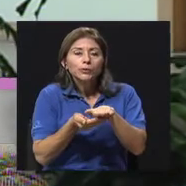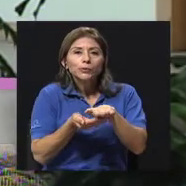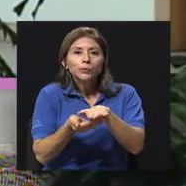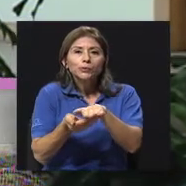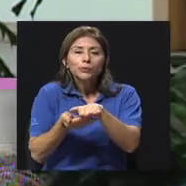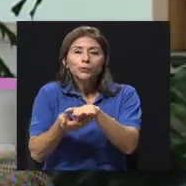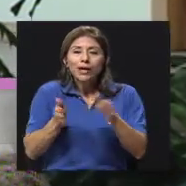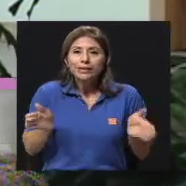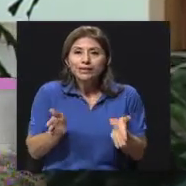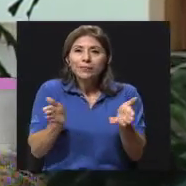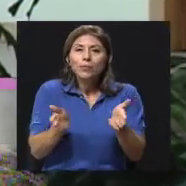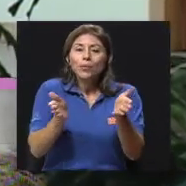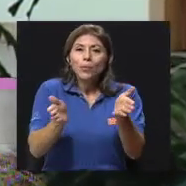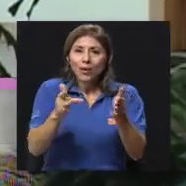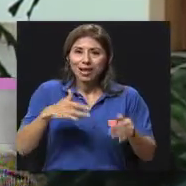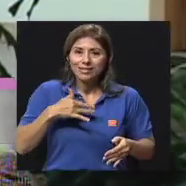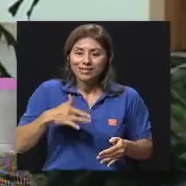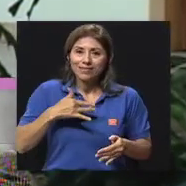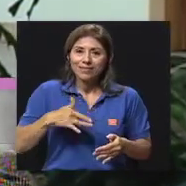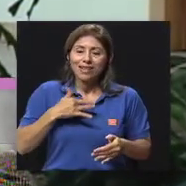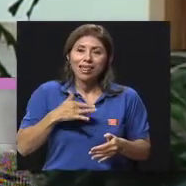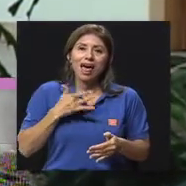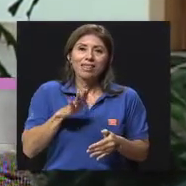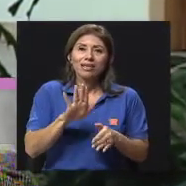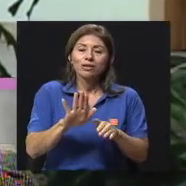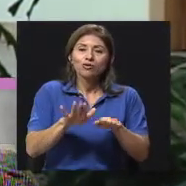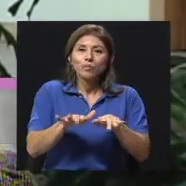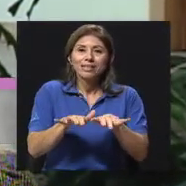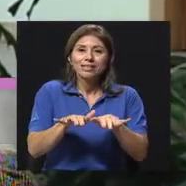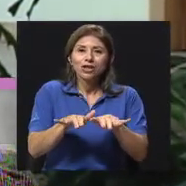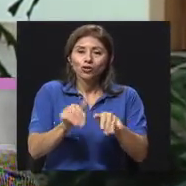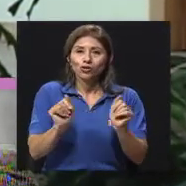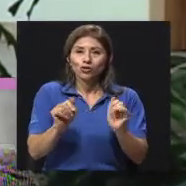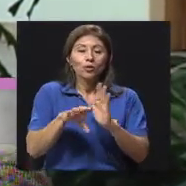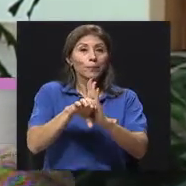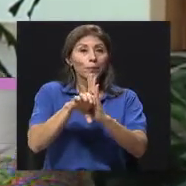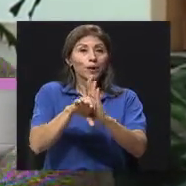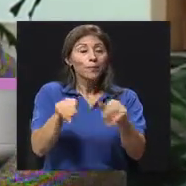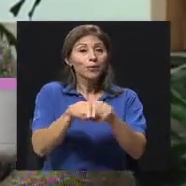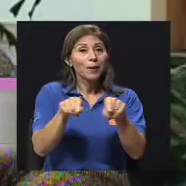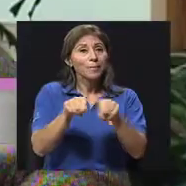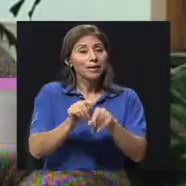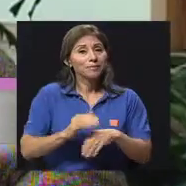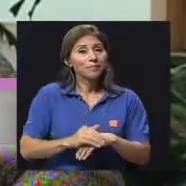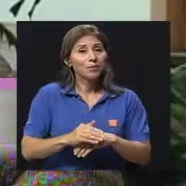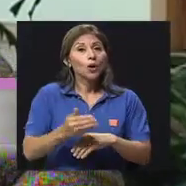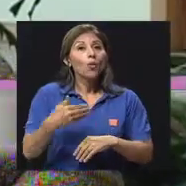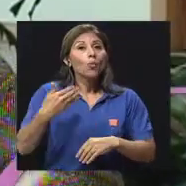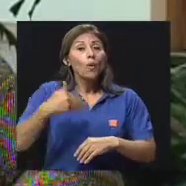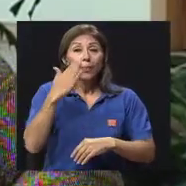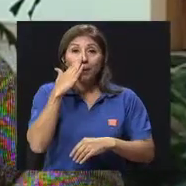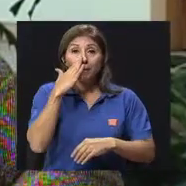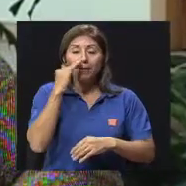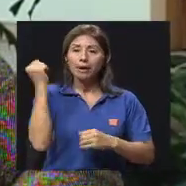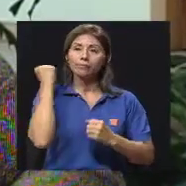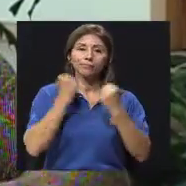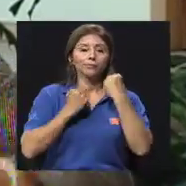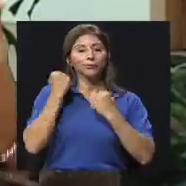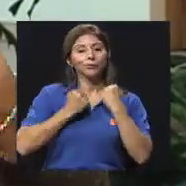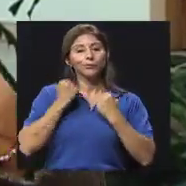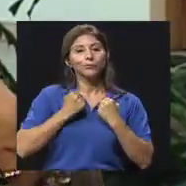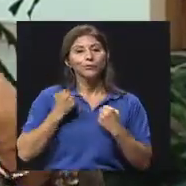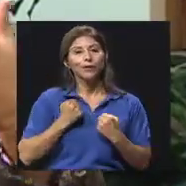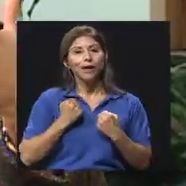a él la parte de la sensibilidad en sus piecitos. Por ejemplo, también cuando la mamá se está bañando, que